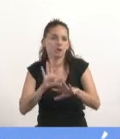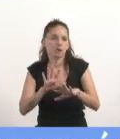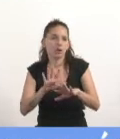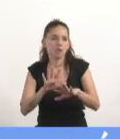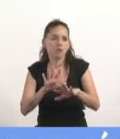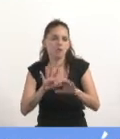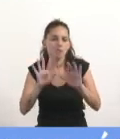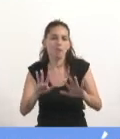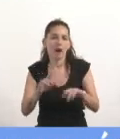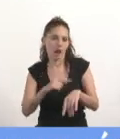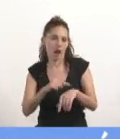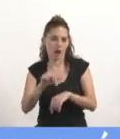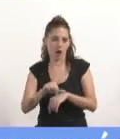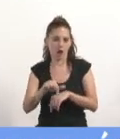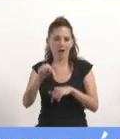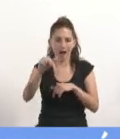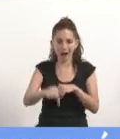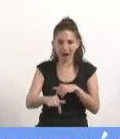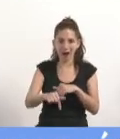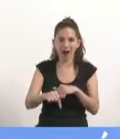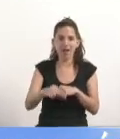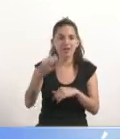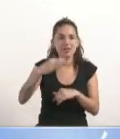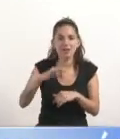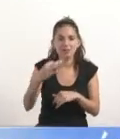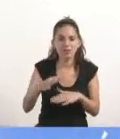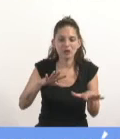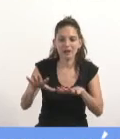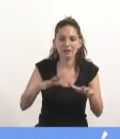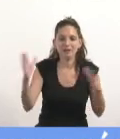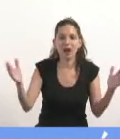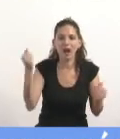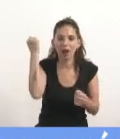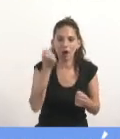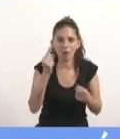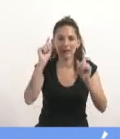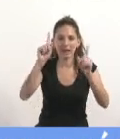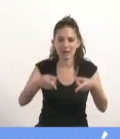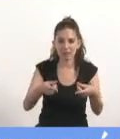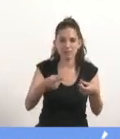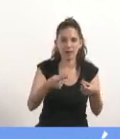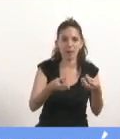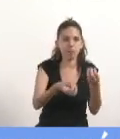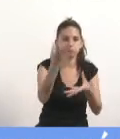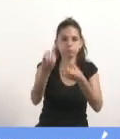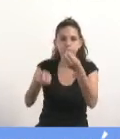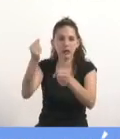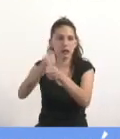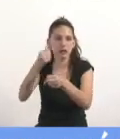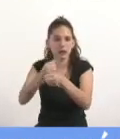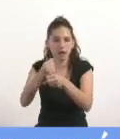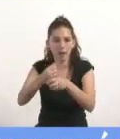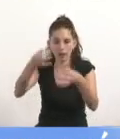señora presidenta, apuntalamos la actividad económica, pero también la generación de empleo, de calidad, de empleo decente, y